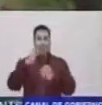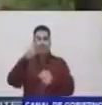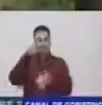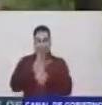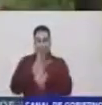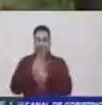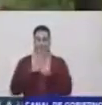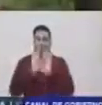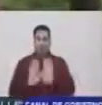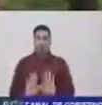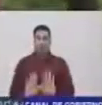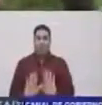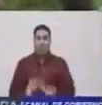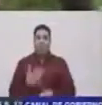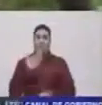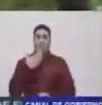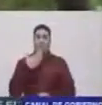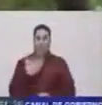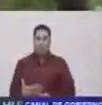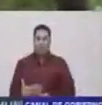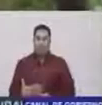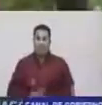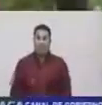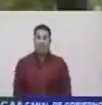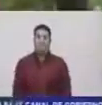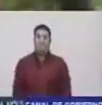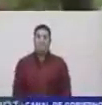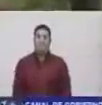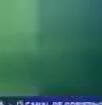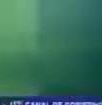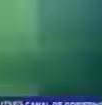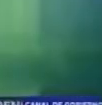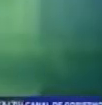casa. Guatemala no se detiene. Muchas gracias.